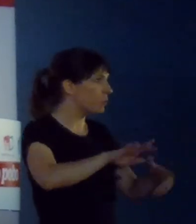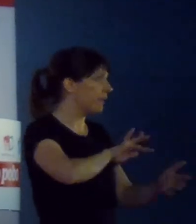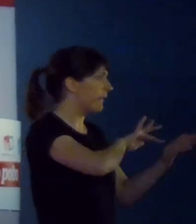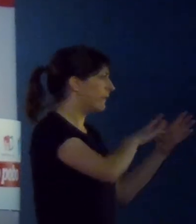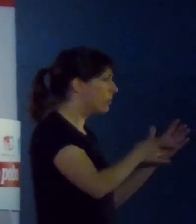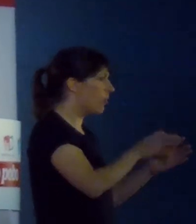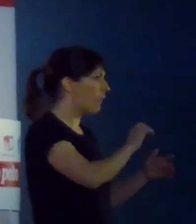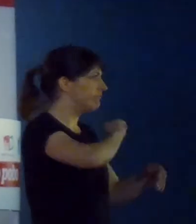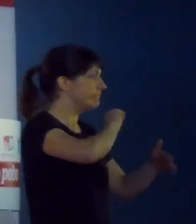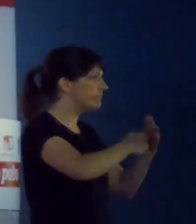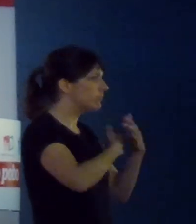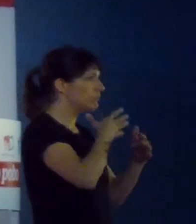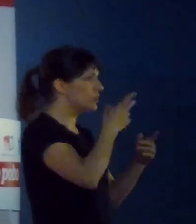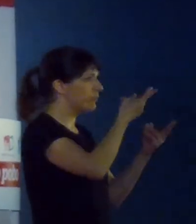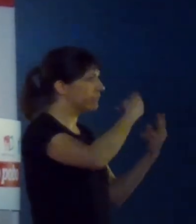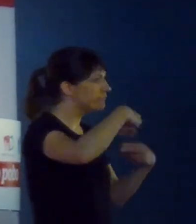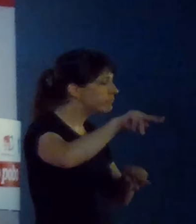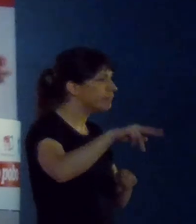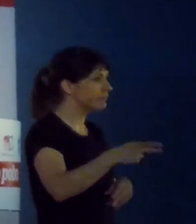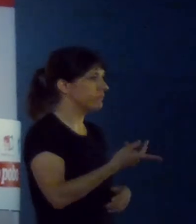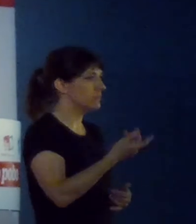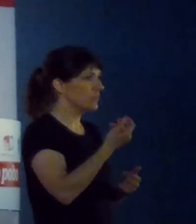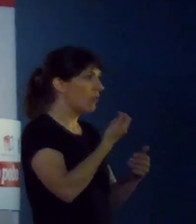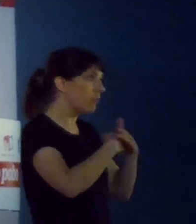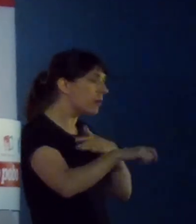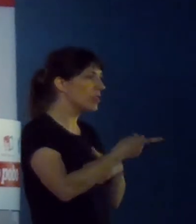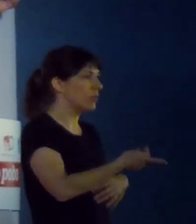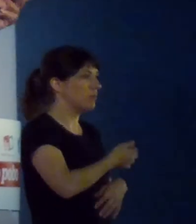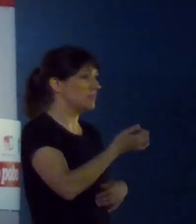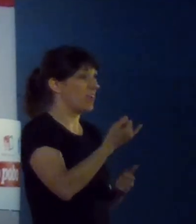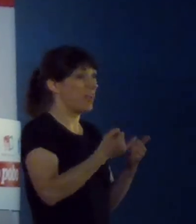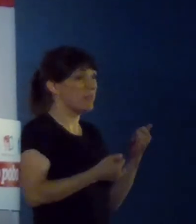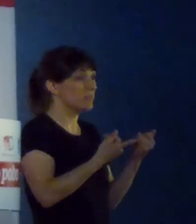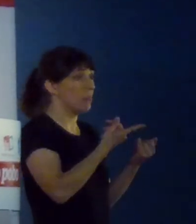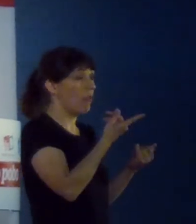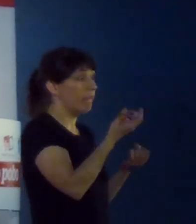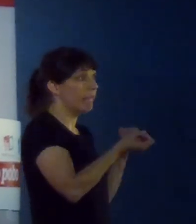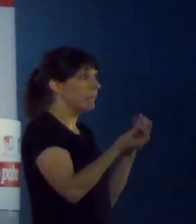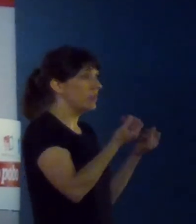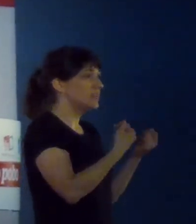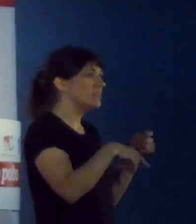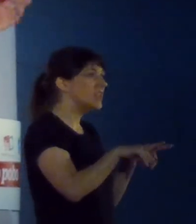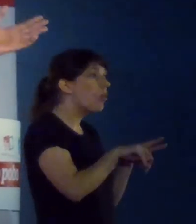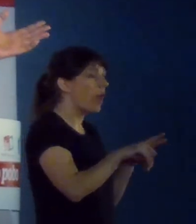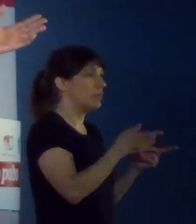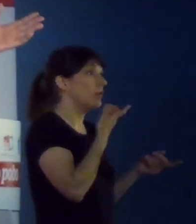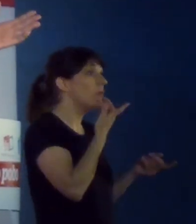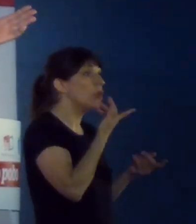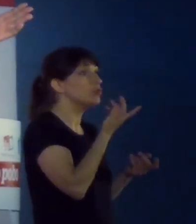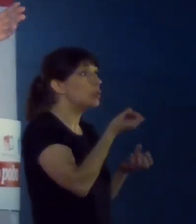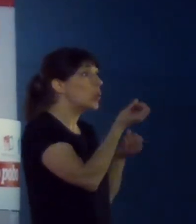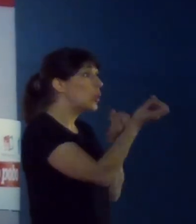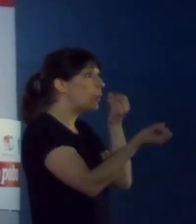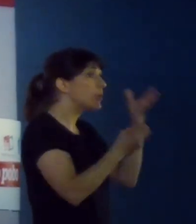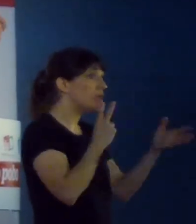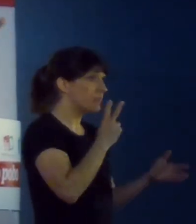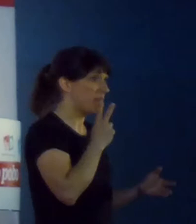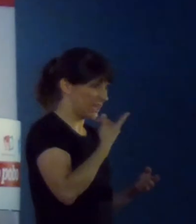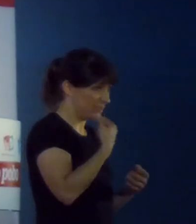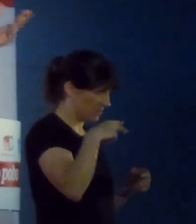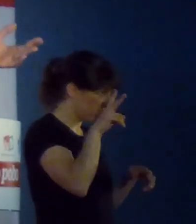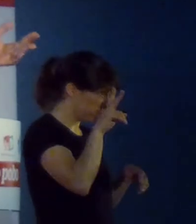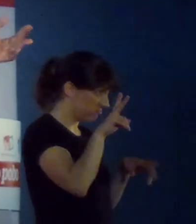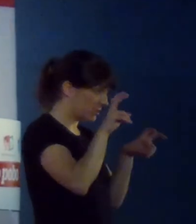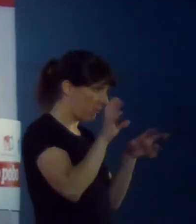pechado, un traspaso, e iso polo visto é o florecemento do repunte, iso que chaman los brotes verdes. Agora falan de brotes verdes,